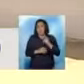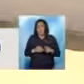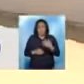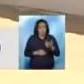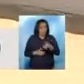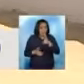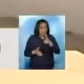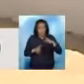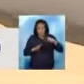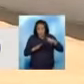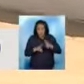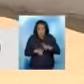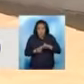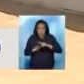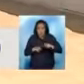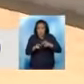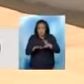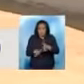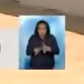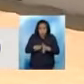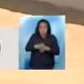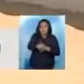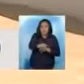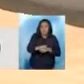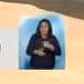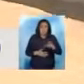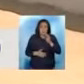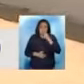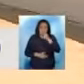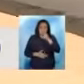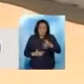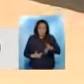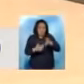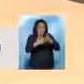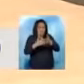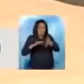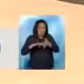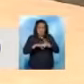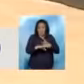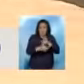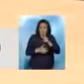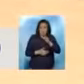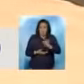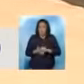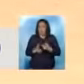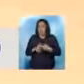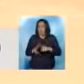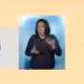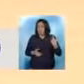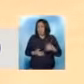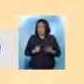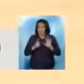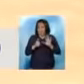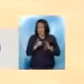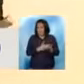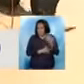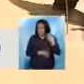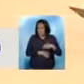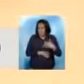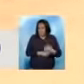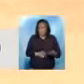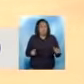desborde empezó a las 5 de la mañana con filtraciones en el malecón. muy poco comenzó a salir hasta que a las 6 de la mañana se comenzó a